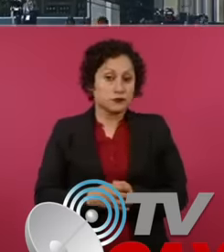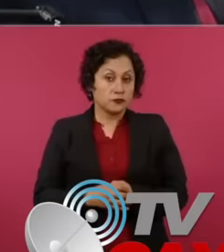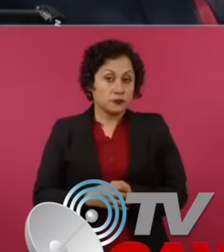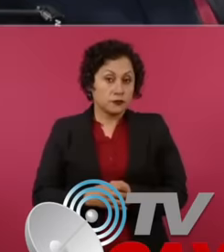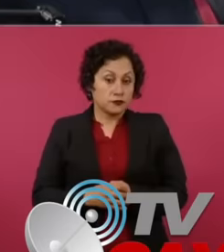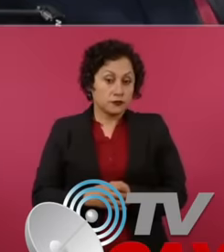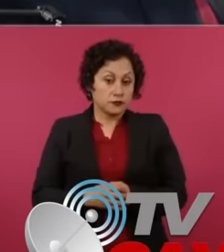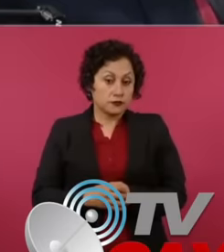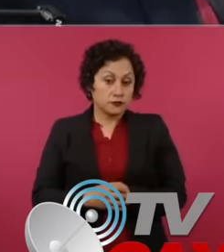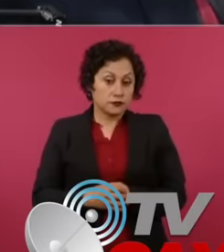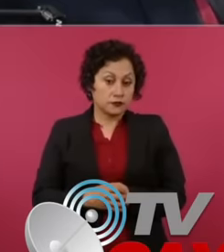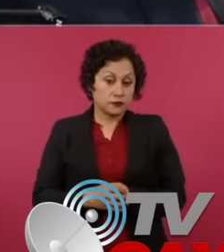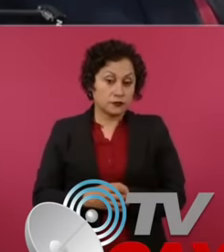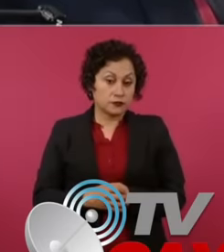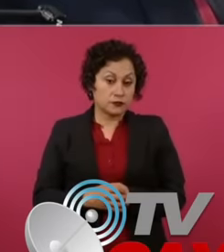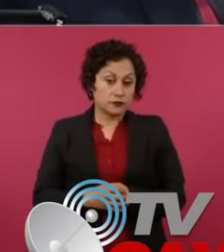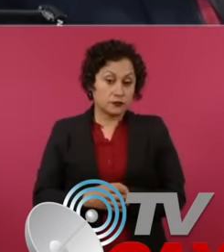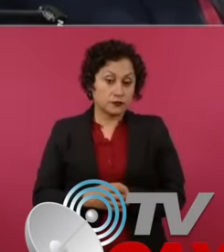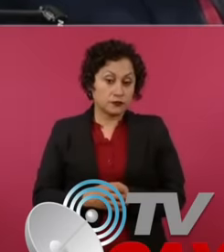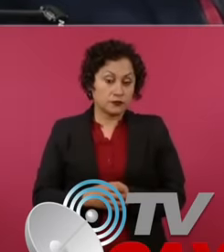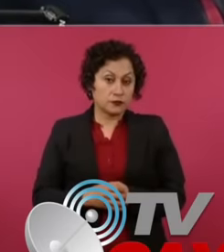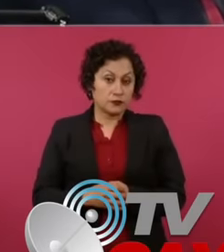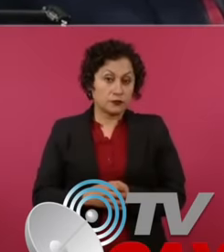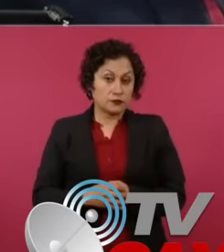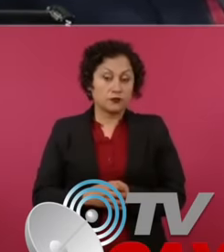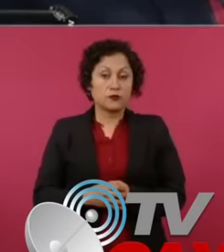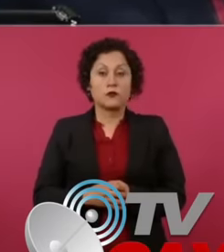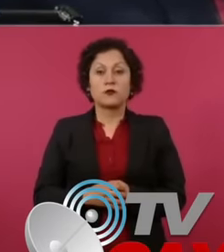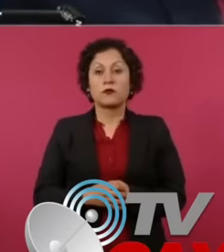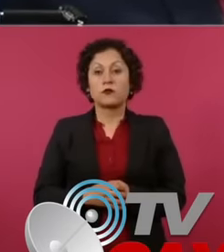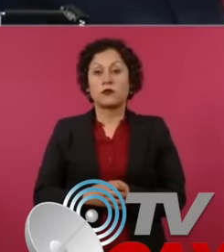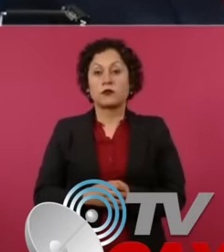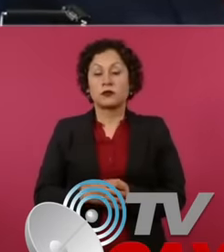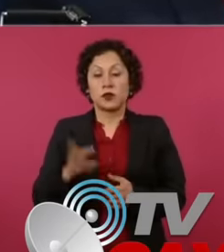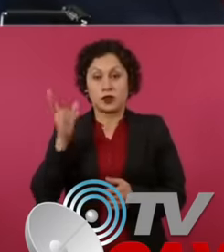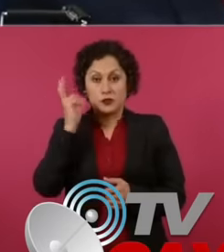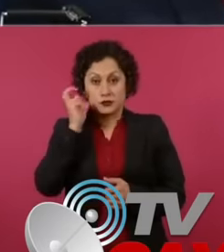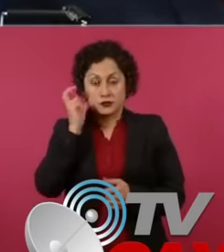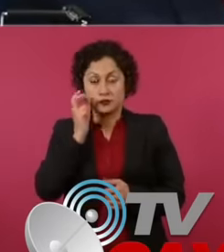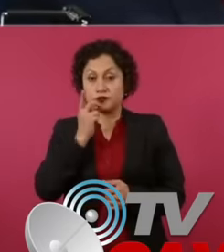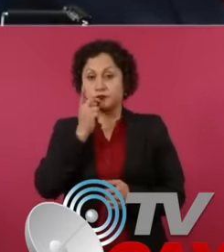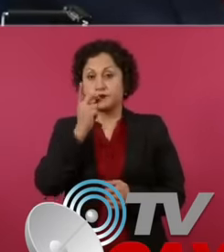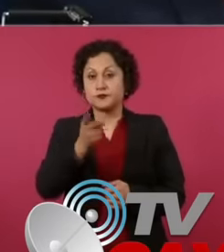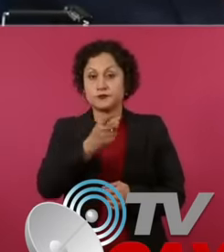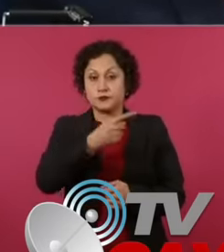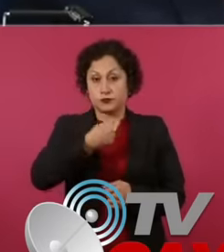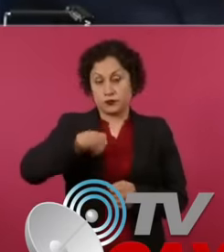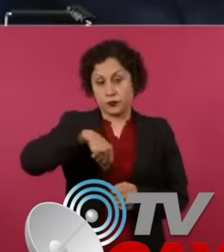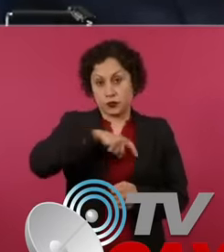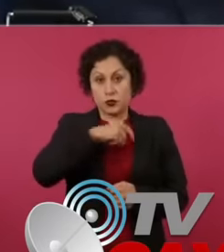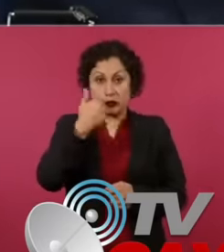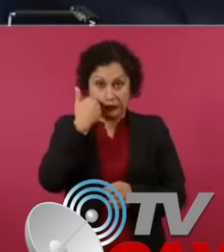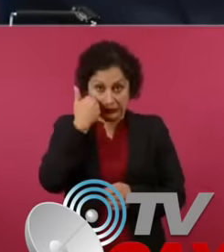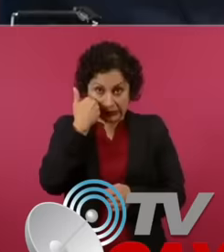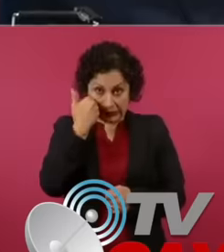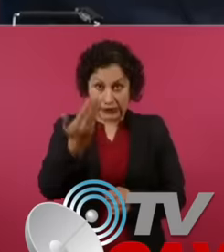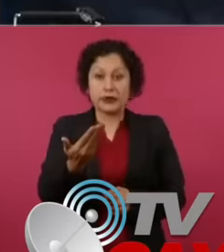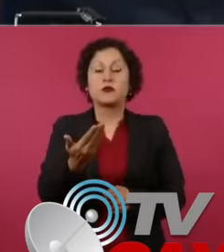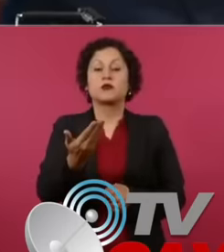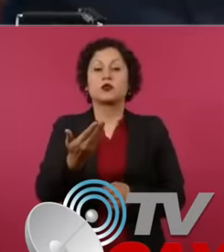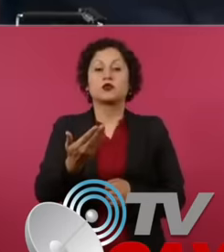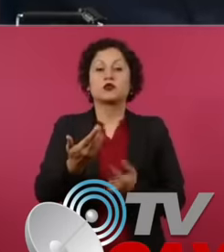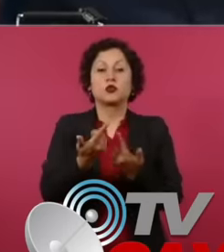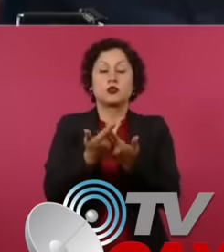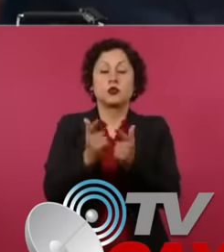De bandas, pero queremos banda de Oaxaca primero, la de Oaxaca. Ahí